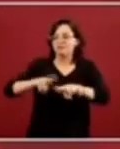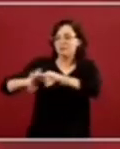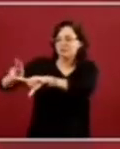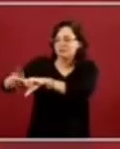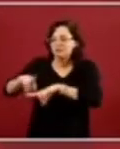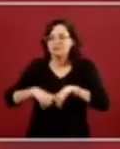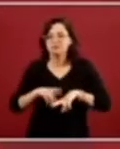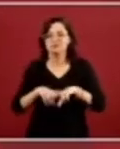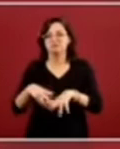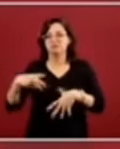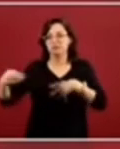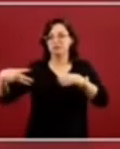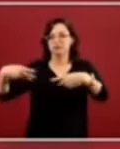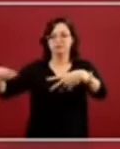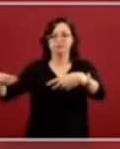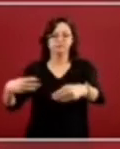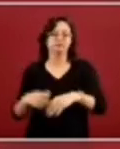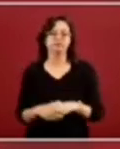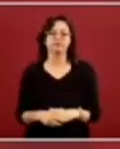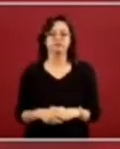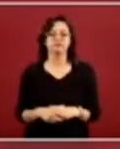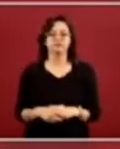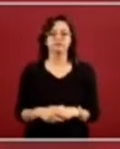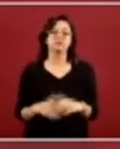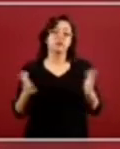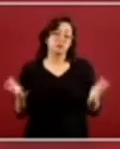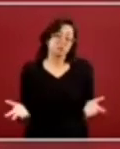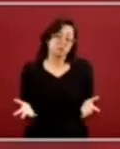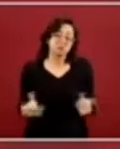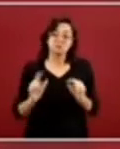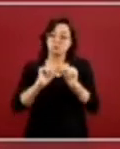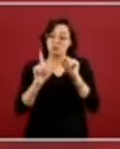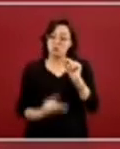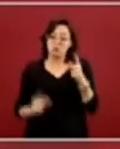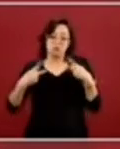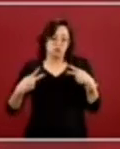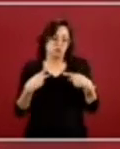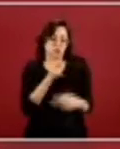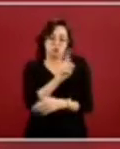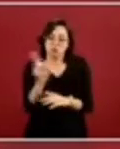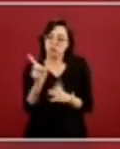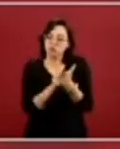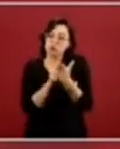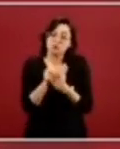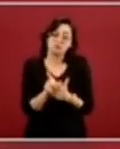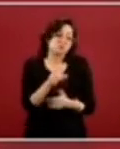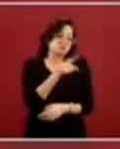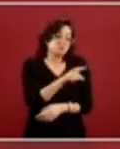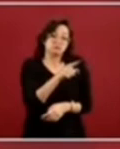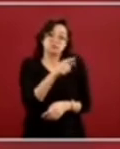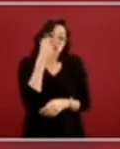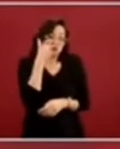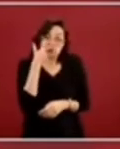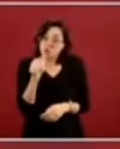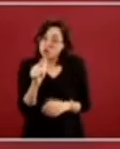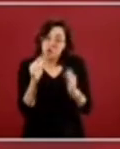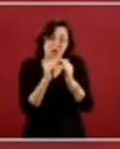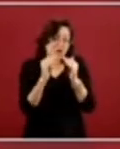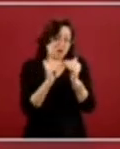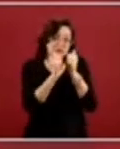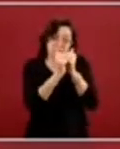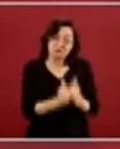claro, todas las personas tienen en México derecho a la atención de la salud. Entonces, si alguien tiene una